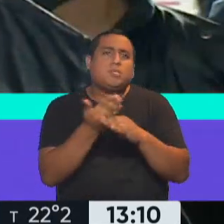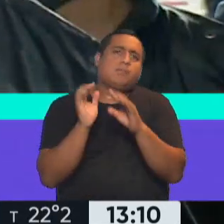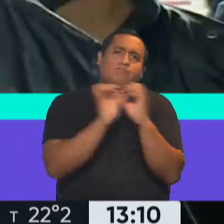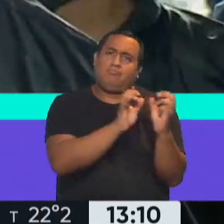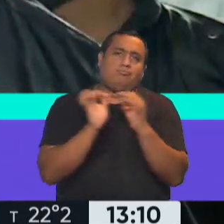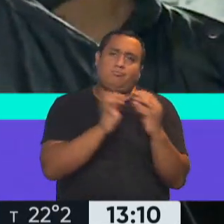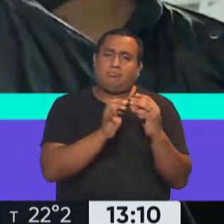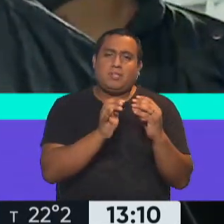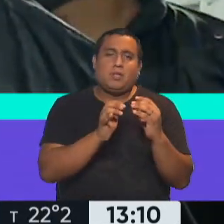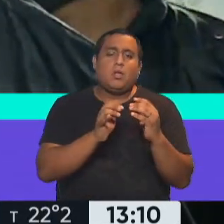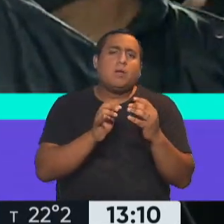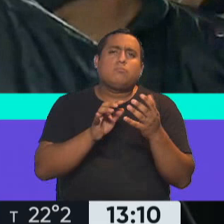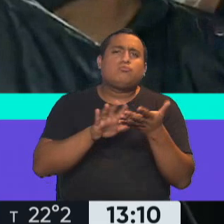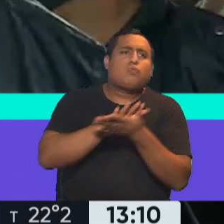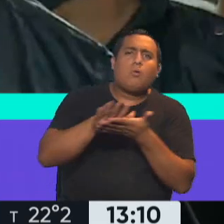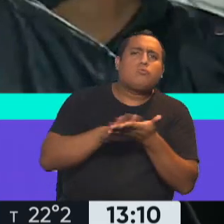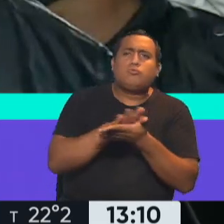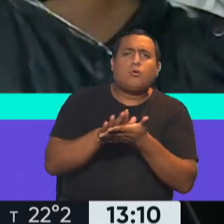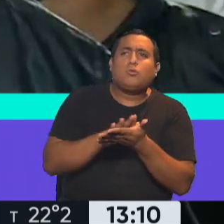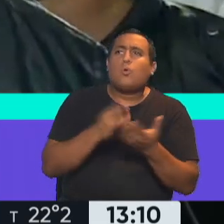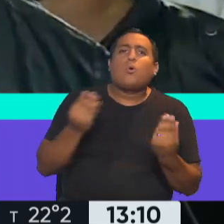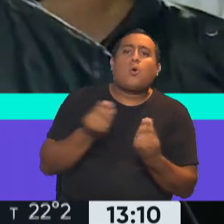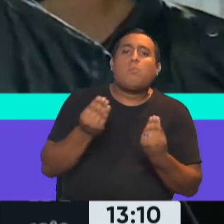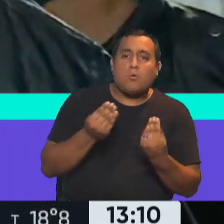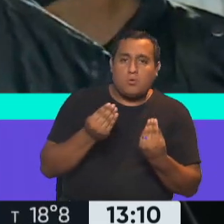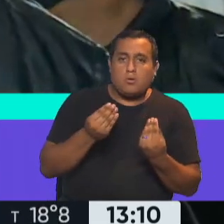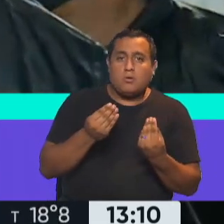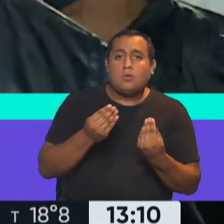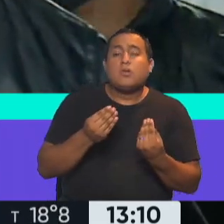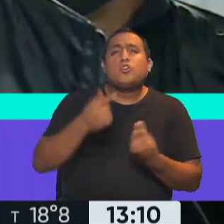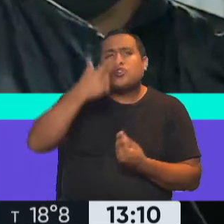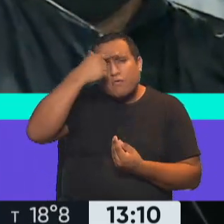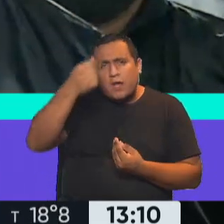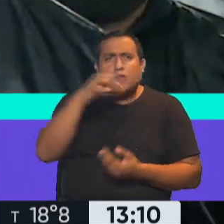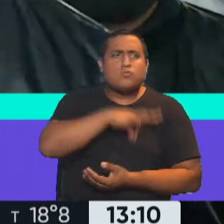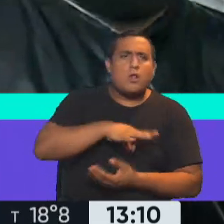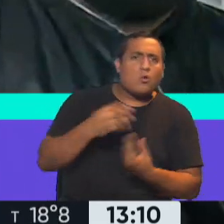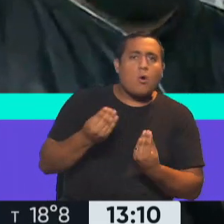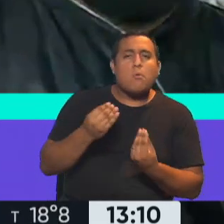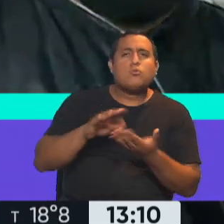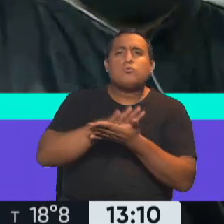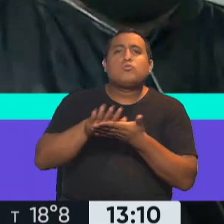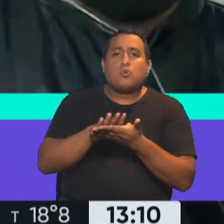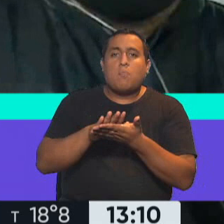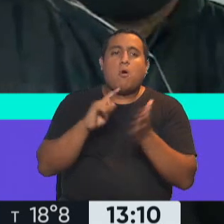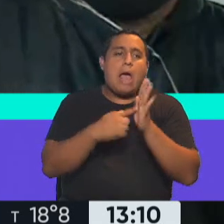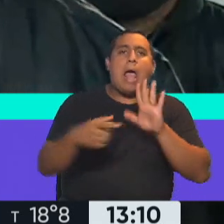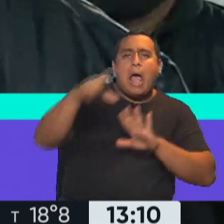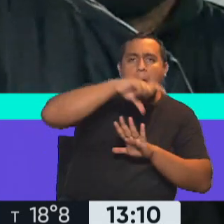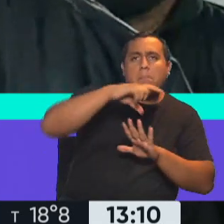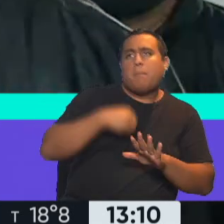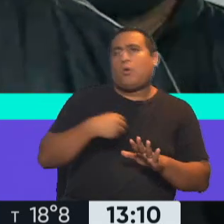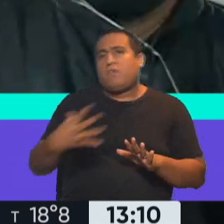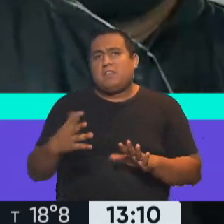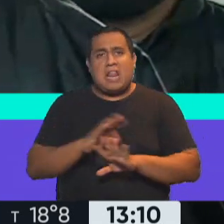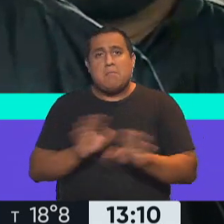siempre se arreglan las paritarias y los sueldos de los transportes colectivos de pasajeros, los choferes, en el AMBA y en Capital y Gran Buenos Aires.